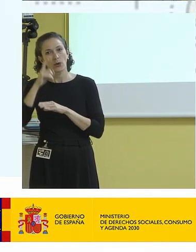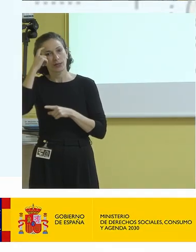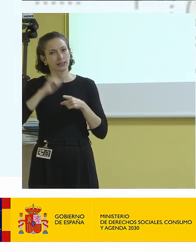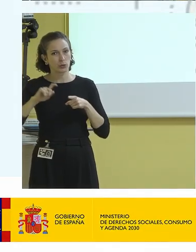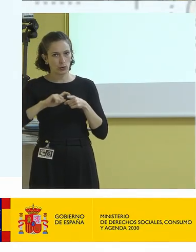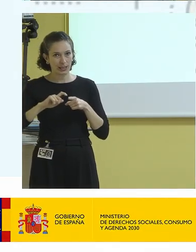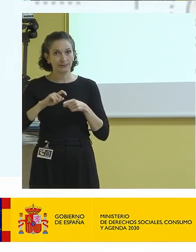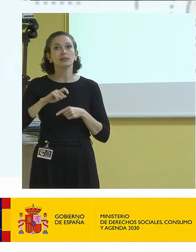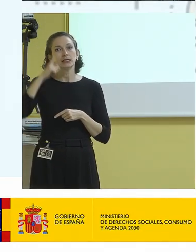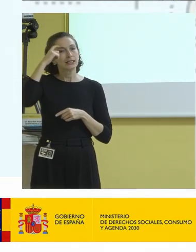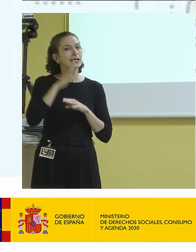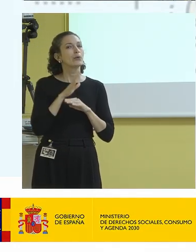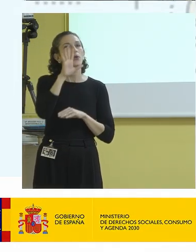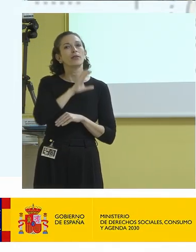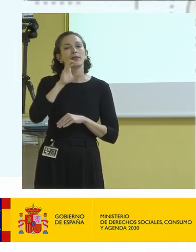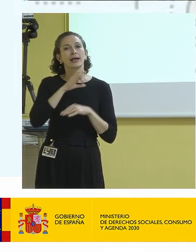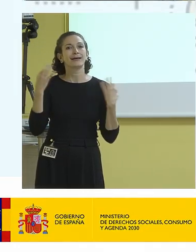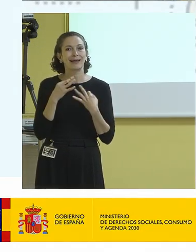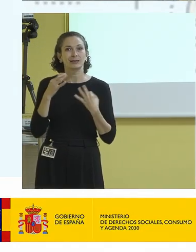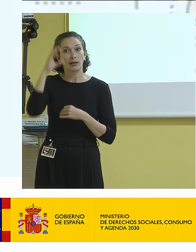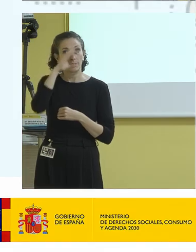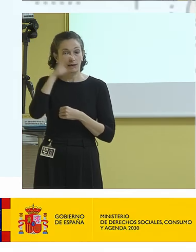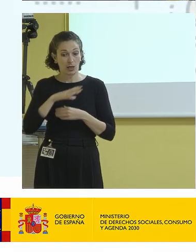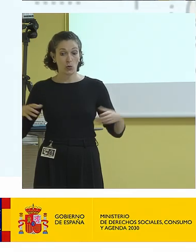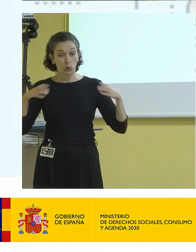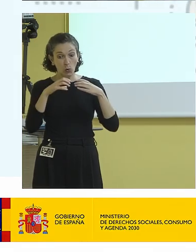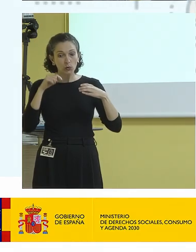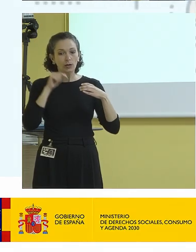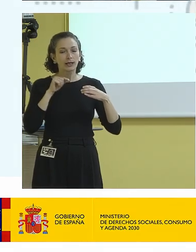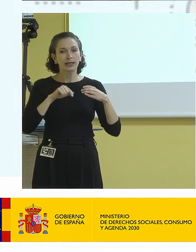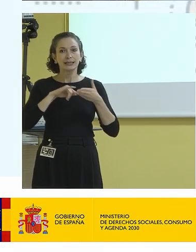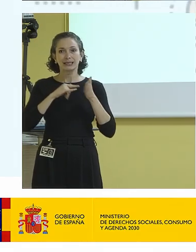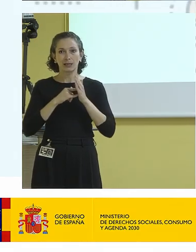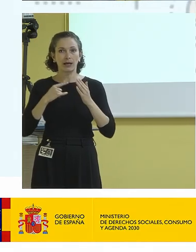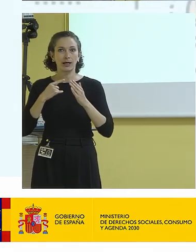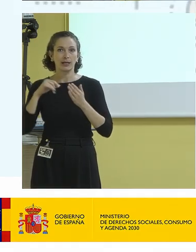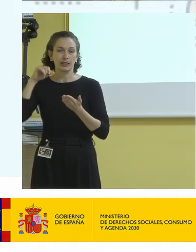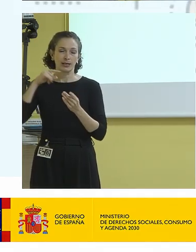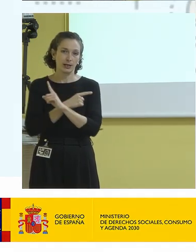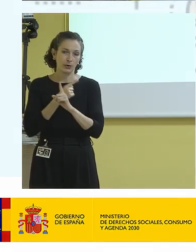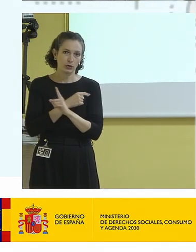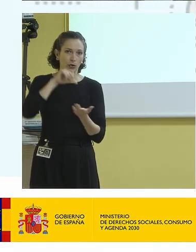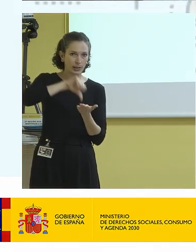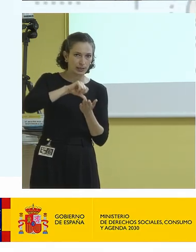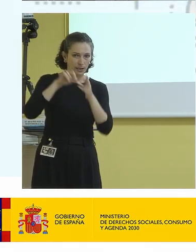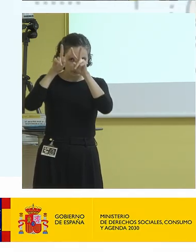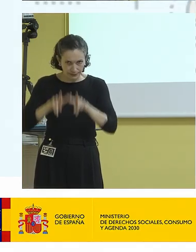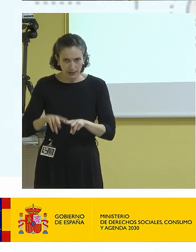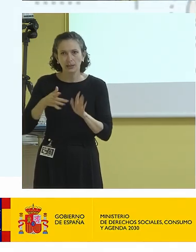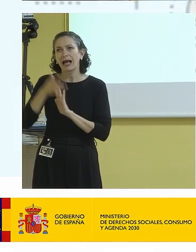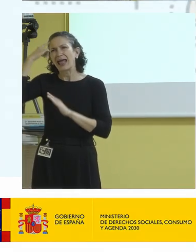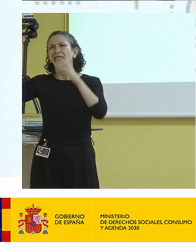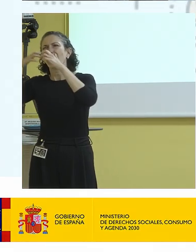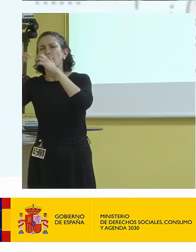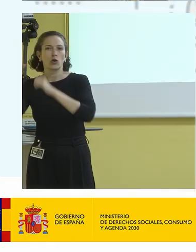Bueno, pues es un conjunto de ciencias, ¿vale? Que estudian el sistema nervioso central. No estudian el cerebro, que es el error de base, que estudian el cerebro, no.